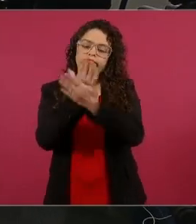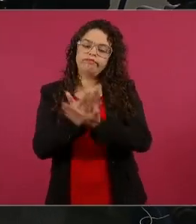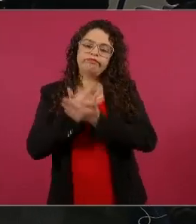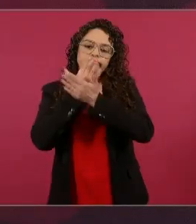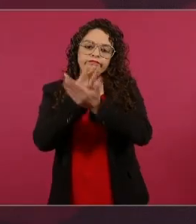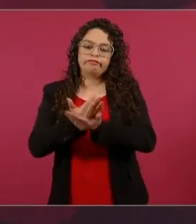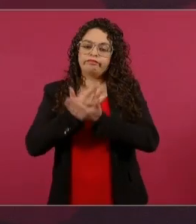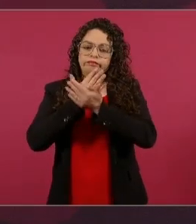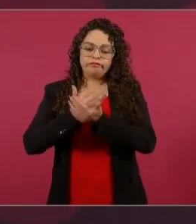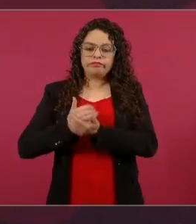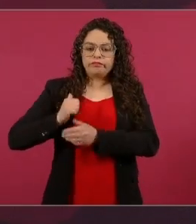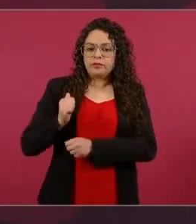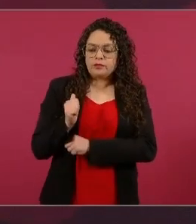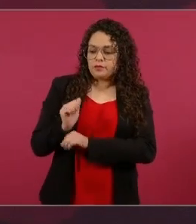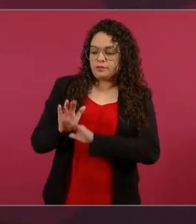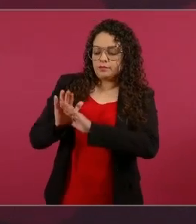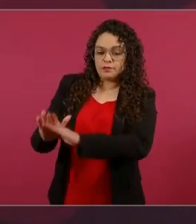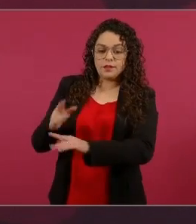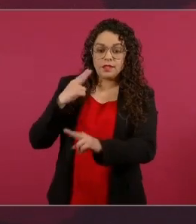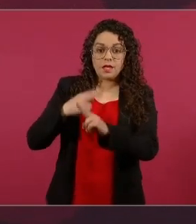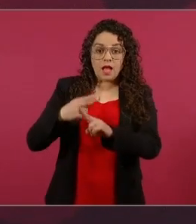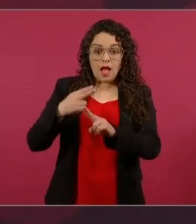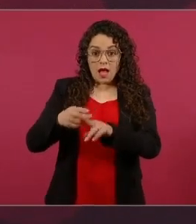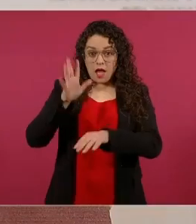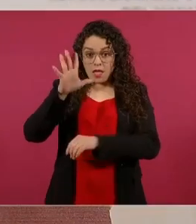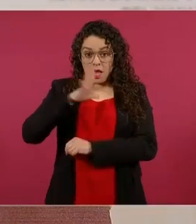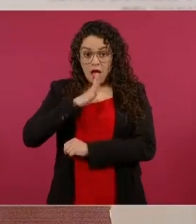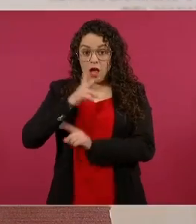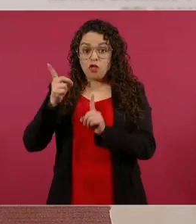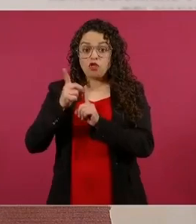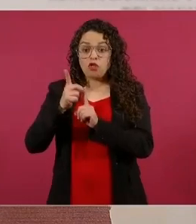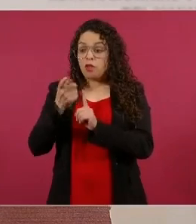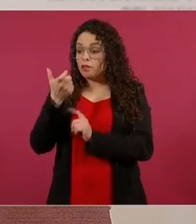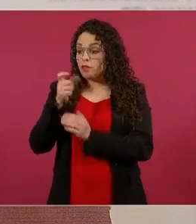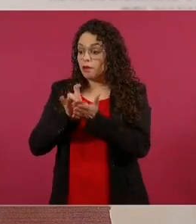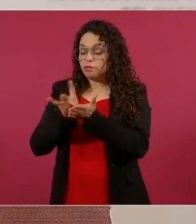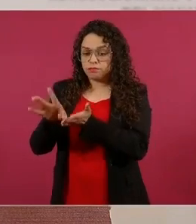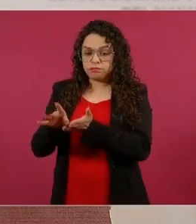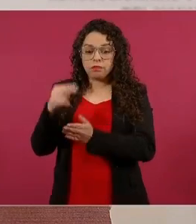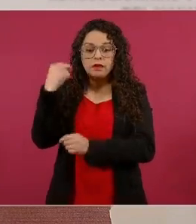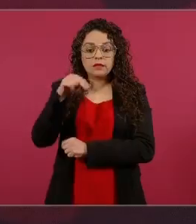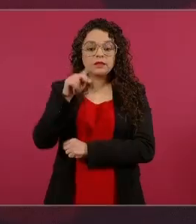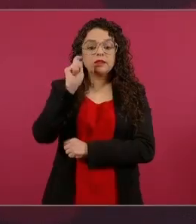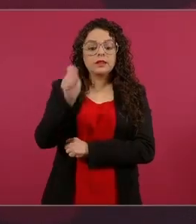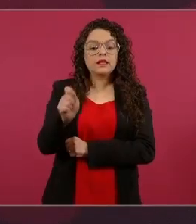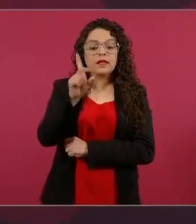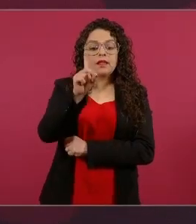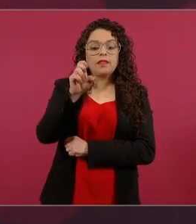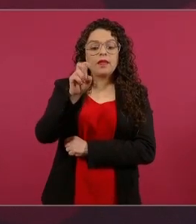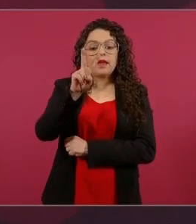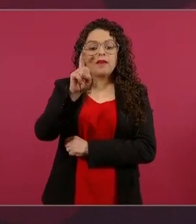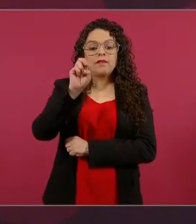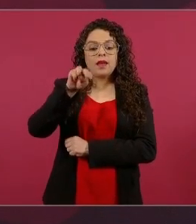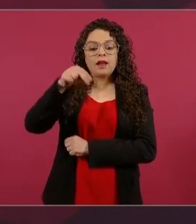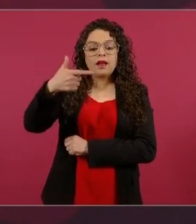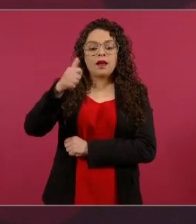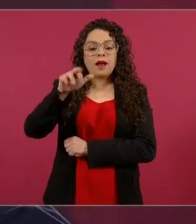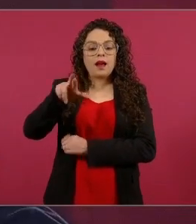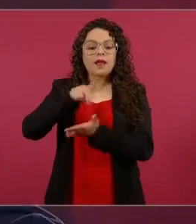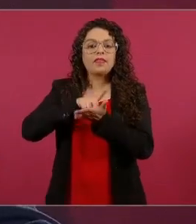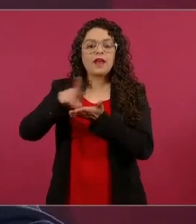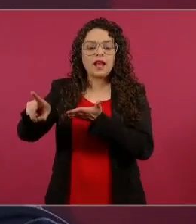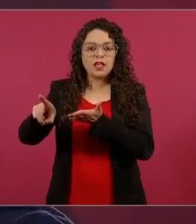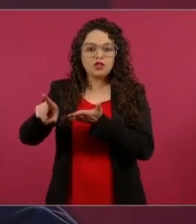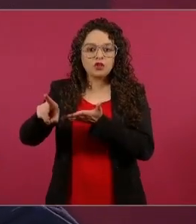en el que pueden tener un medio de pago para poderles pagar eso se llama devengar el derecho es decir es un